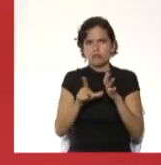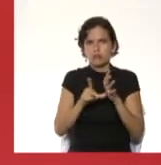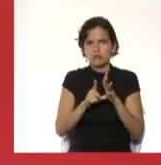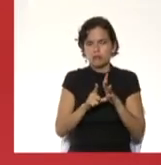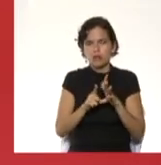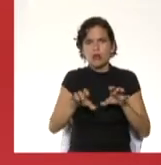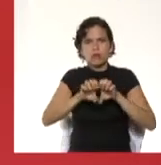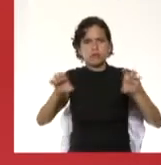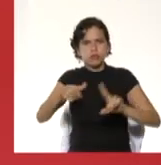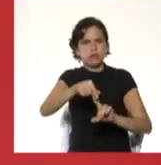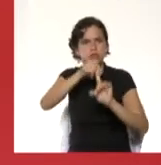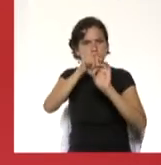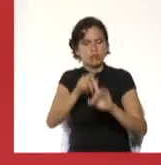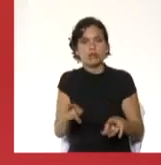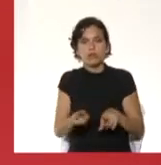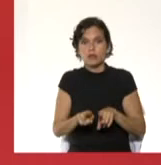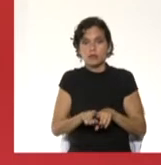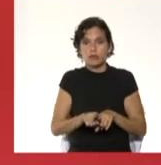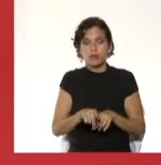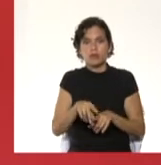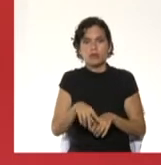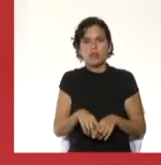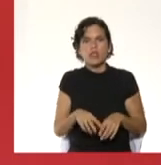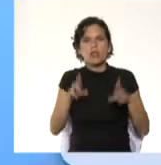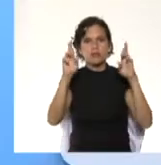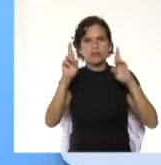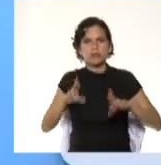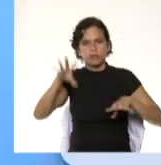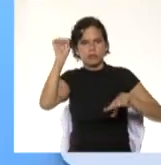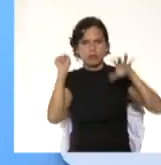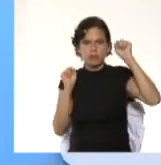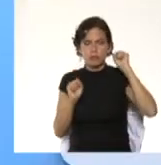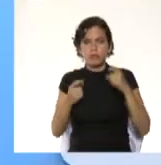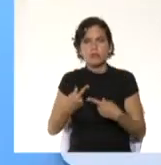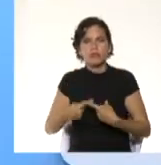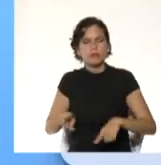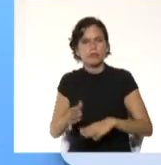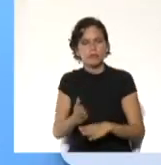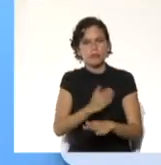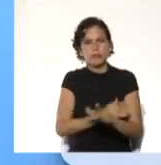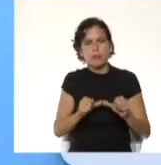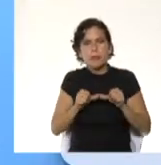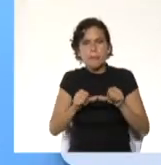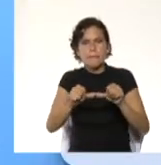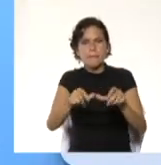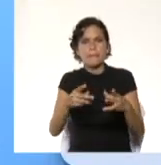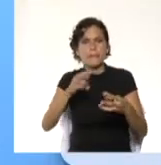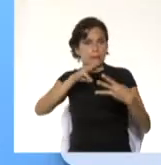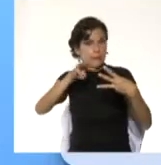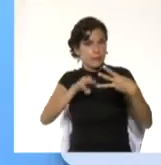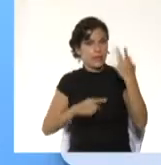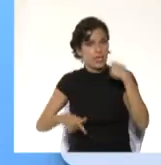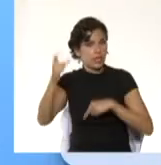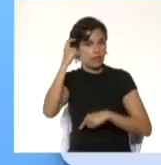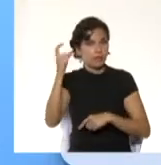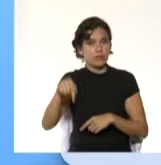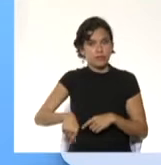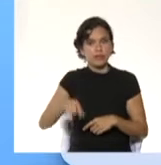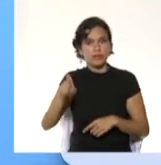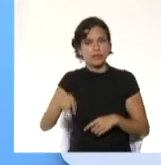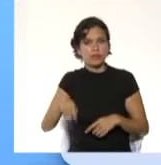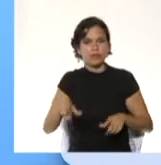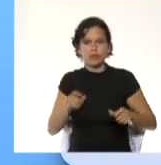educación especial y por supuesto RPA. Pero antes de continuar con nuestra programación del día de hoy es necesario